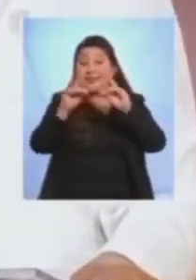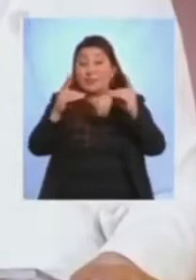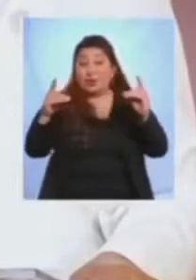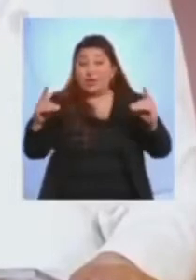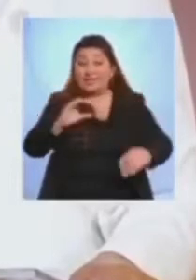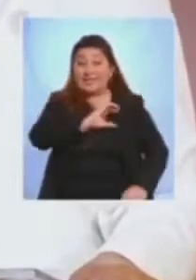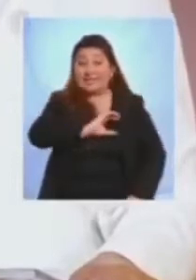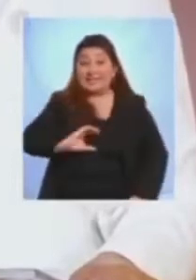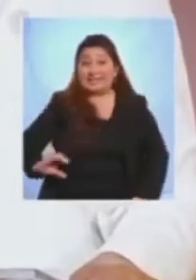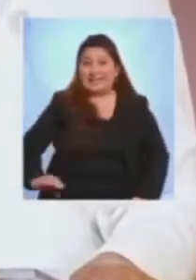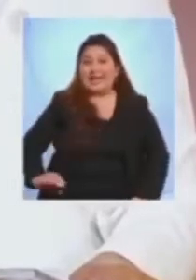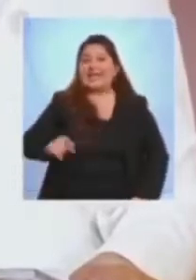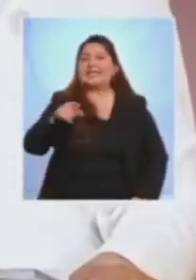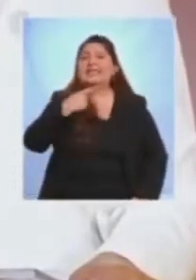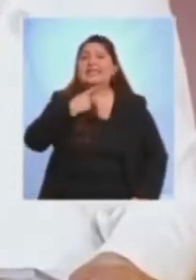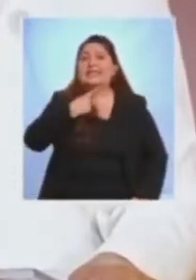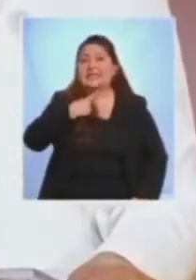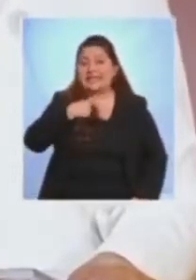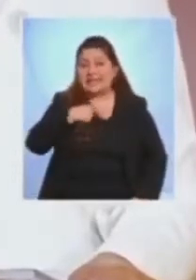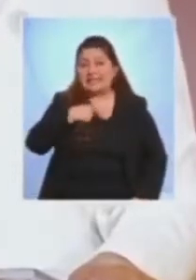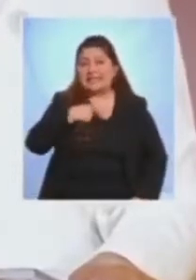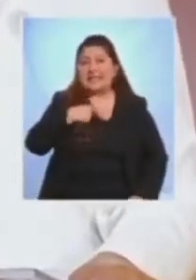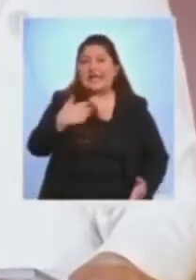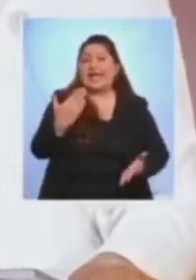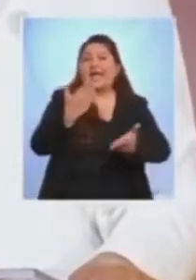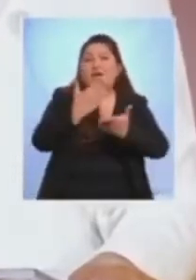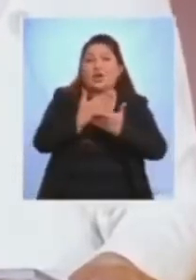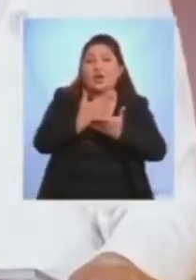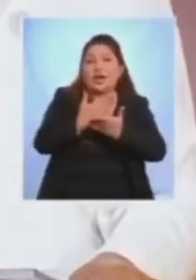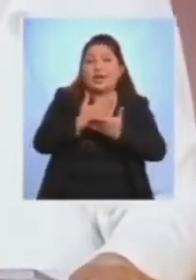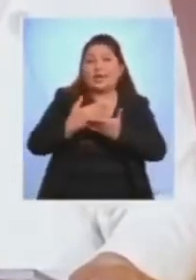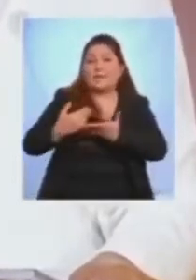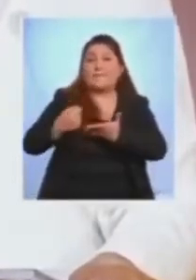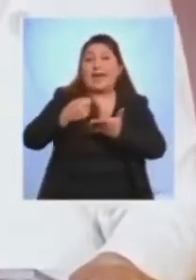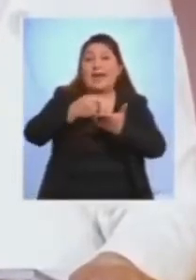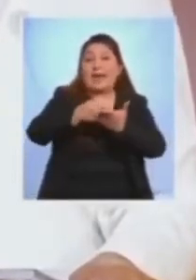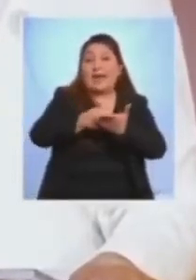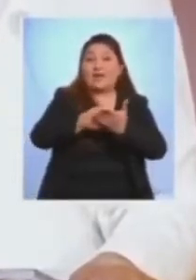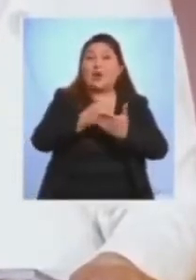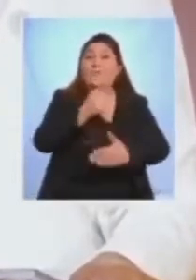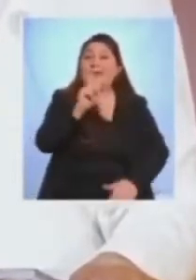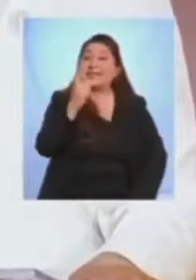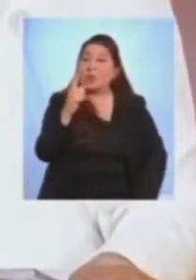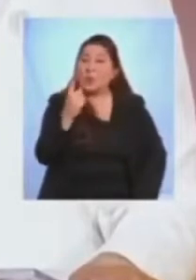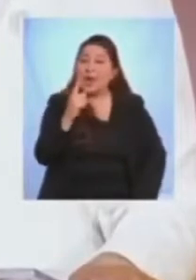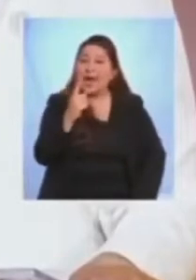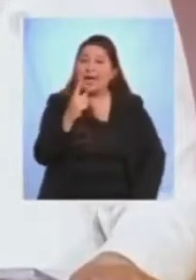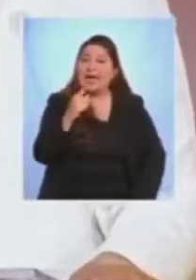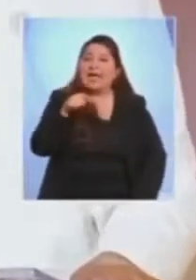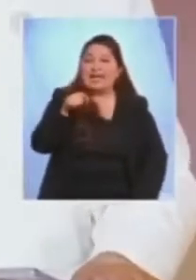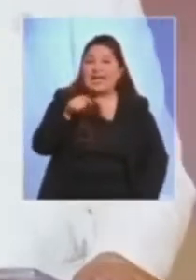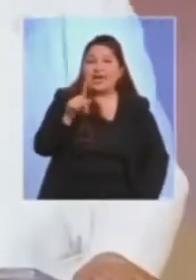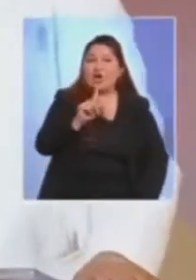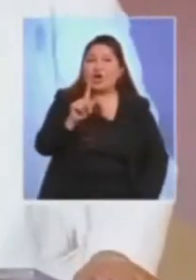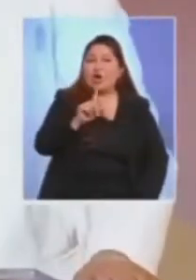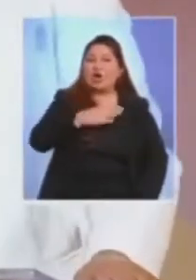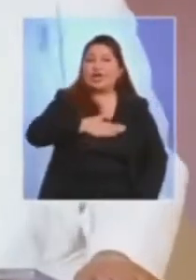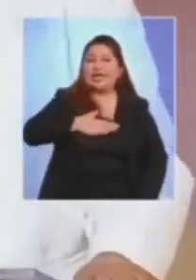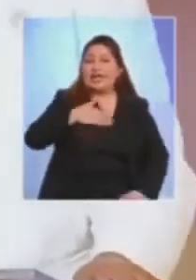en colegios particulares subvencionados o en distintos niveles de la educación que habrían impedido profundizar